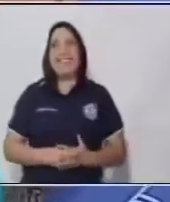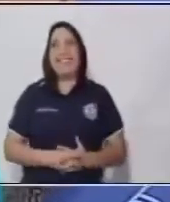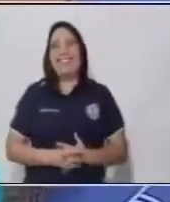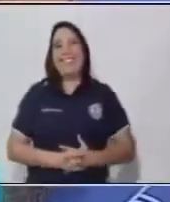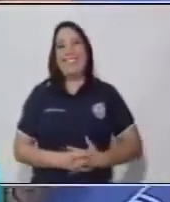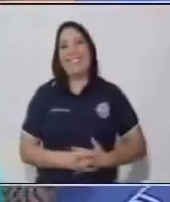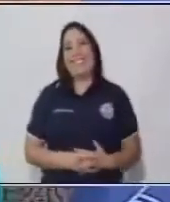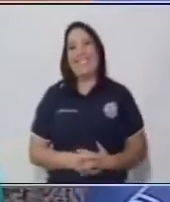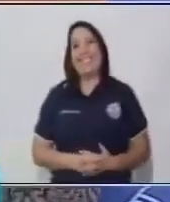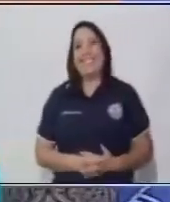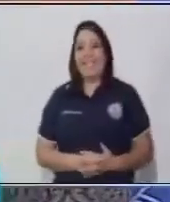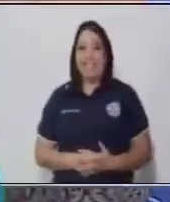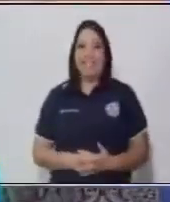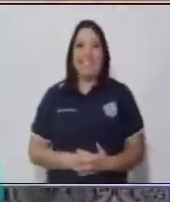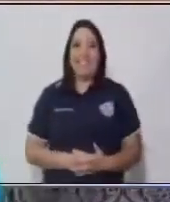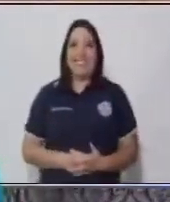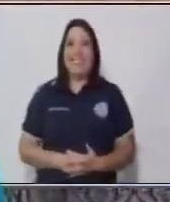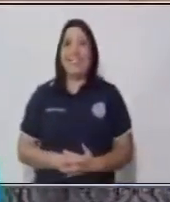Vean,